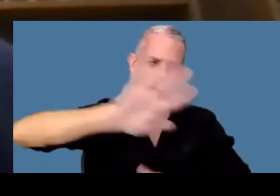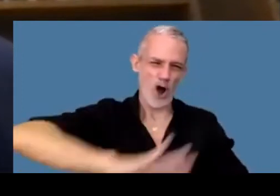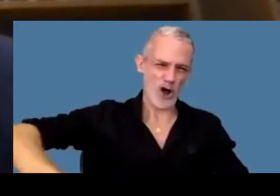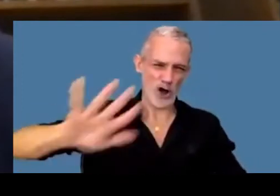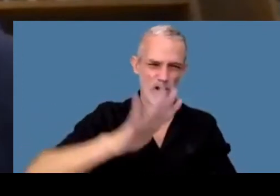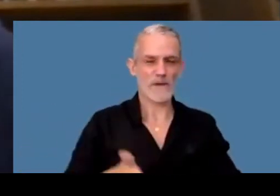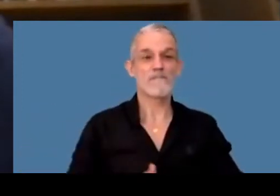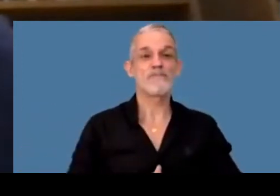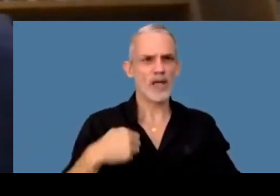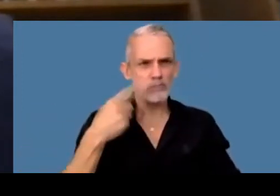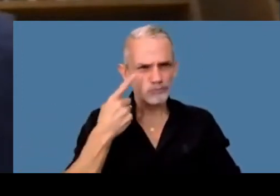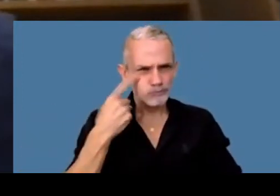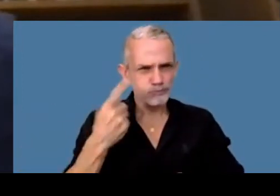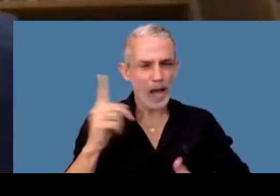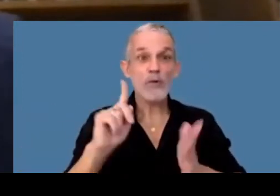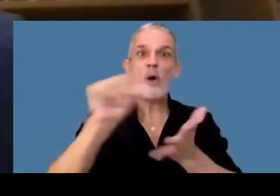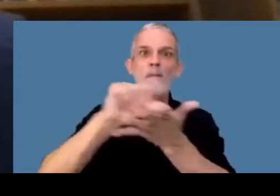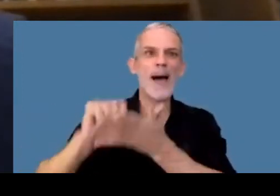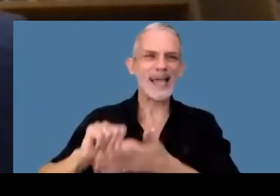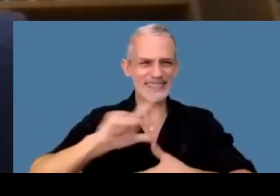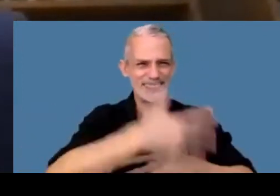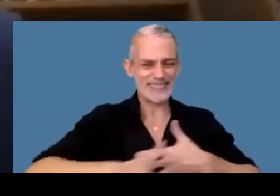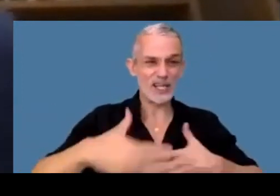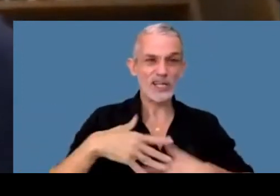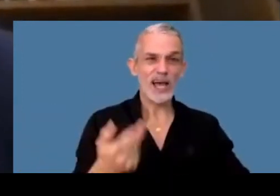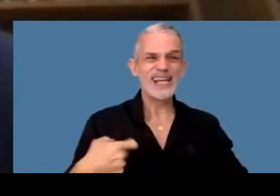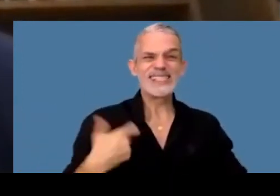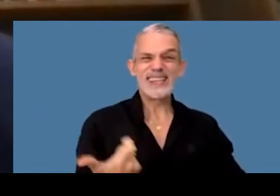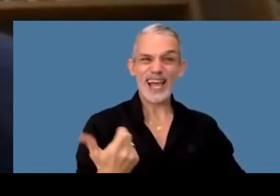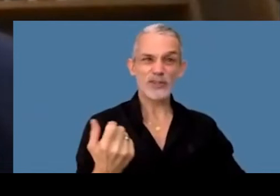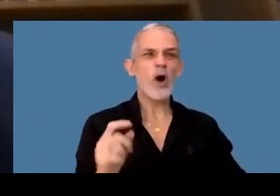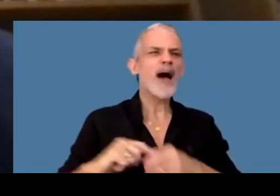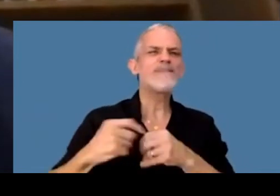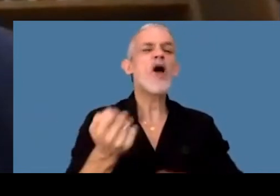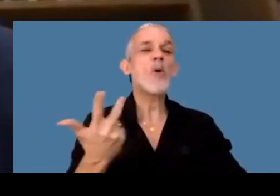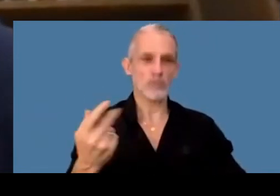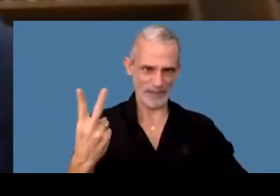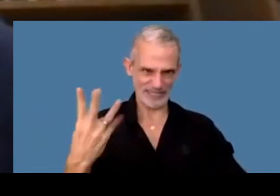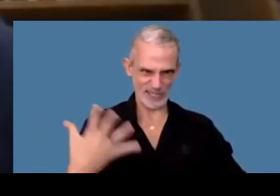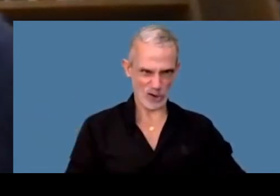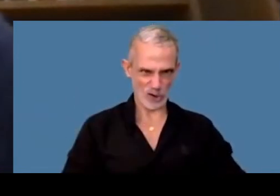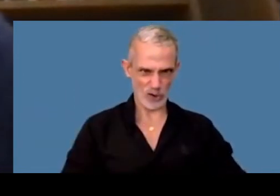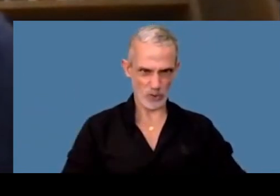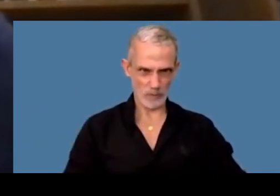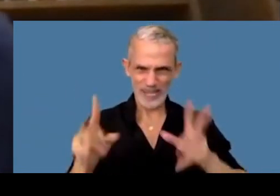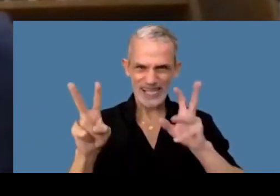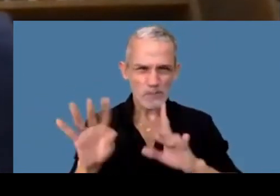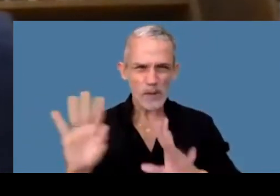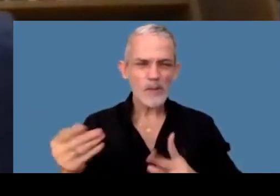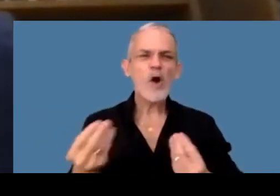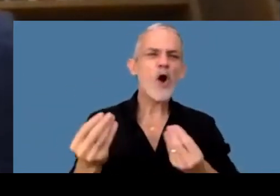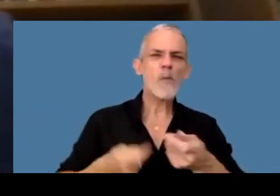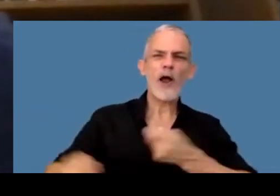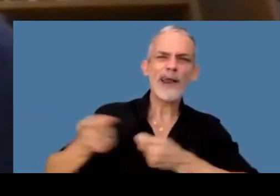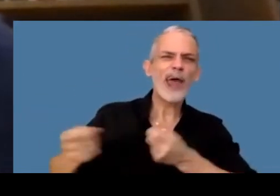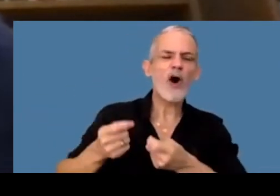Yo conozco en algunos países de nuestra región sindicatos de 25 afiliados. Ya el tema no es cómo negocian un